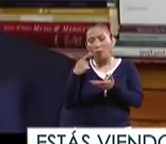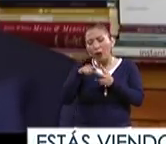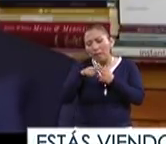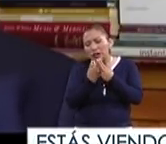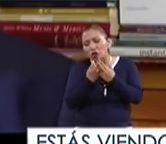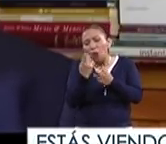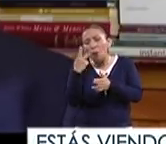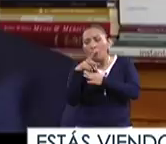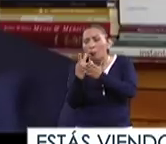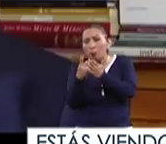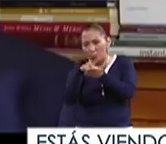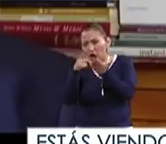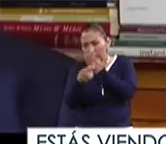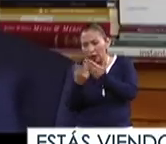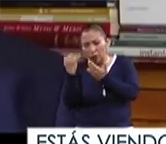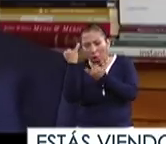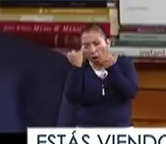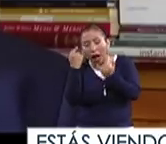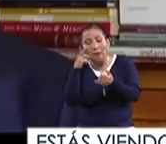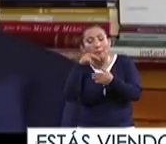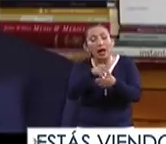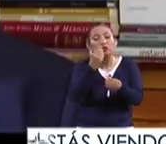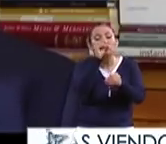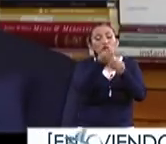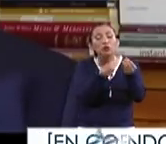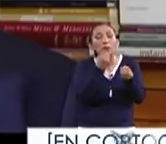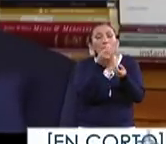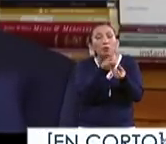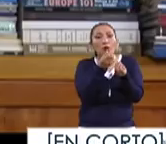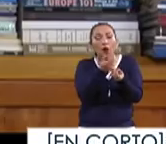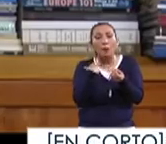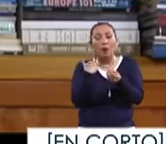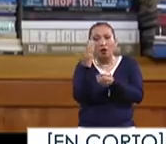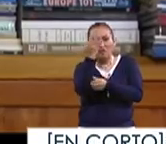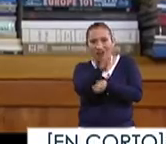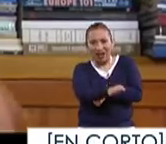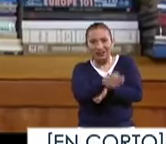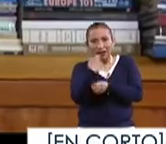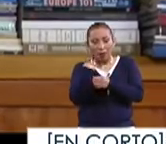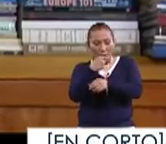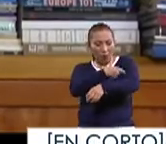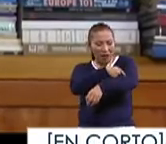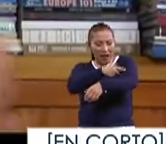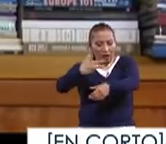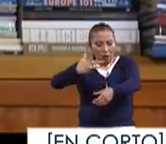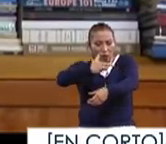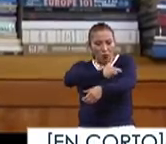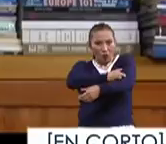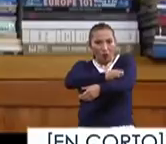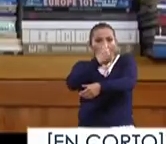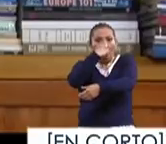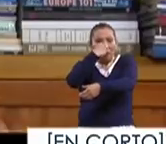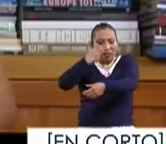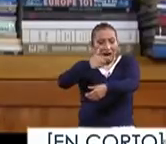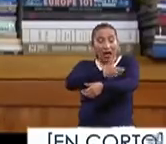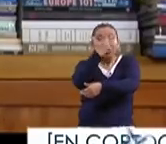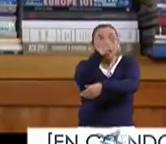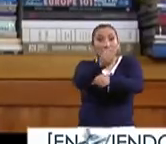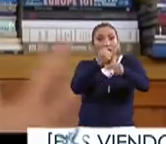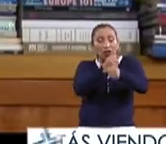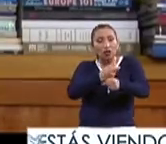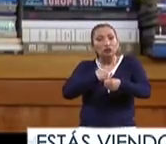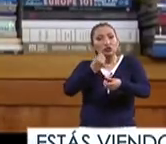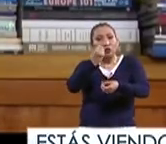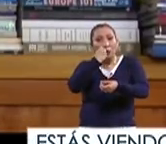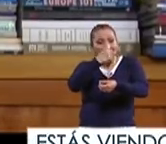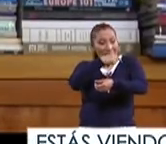introdujimos un proyecto que es la nutrición artificial, nutrir por las venas a los pacientes. Hasta 10 años podíamos